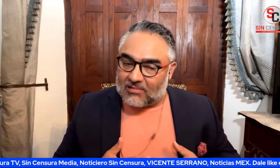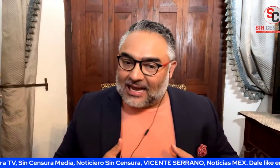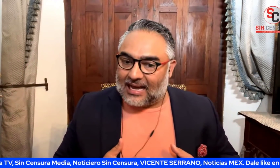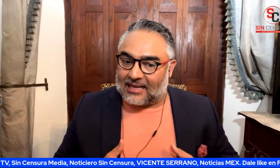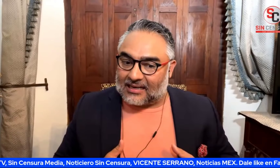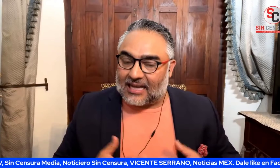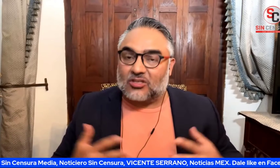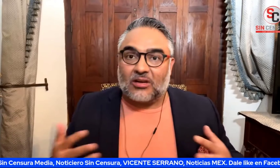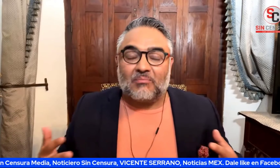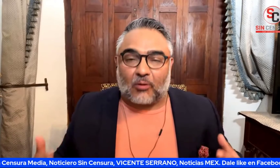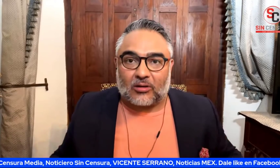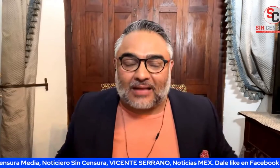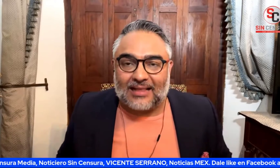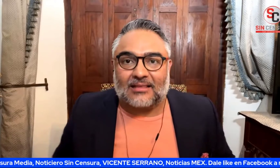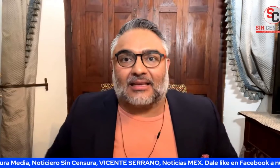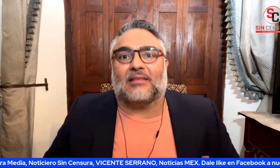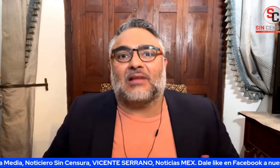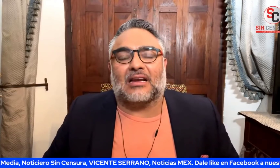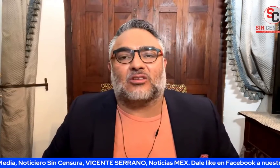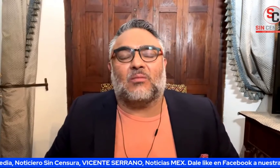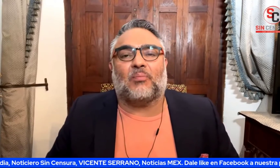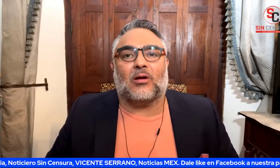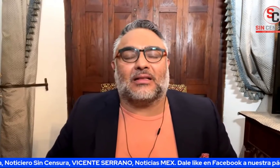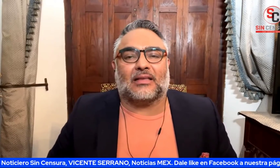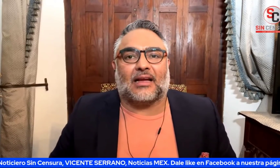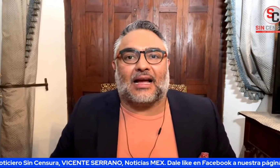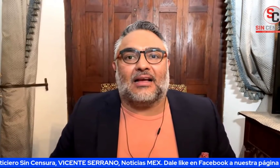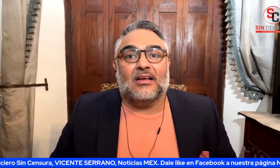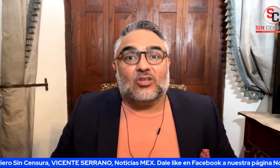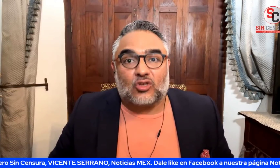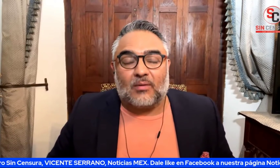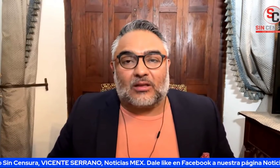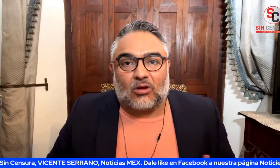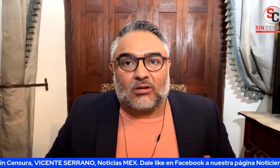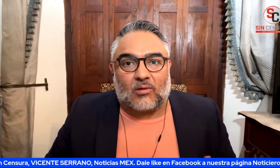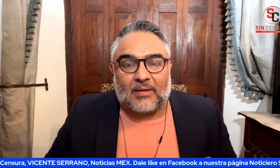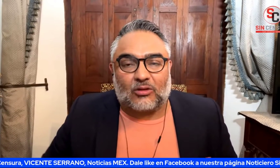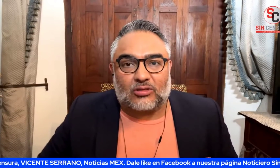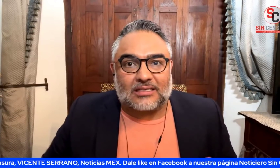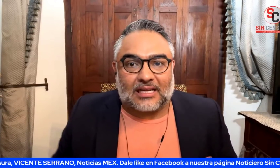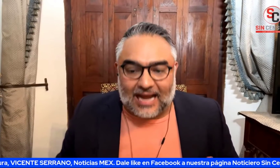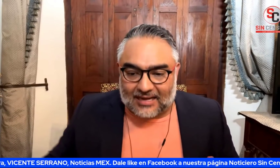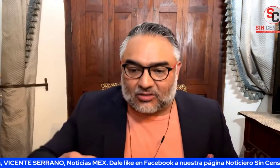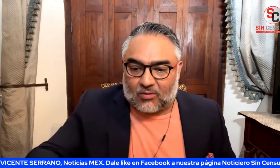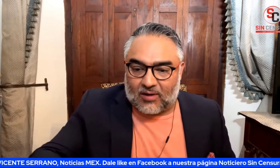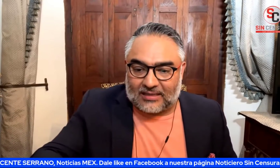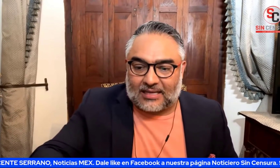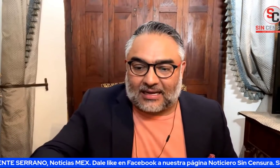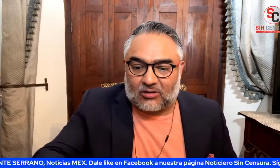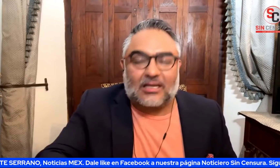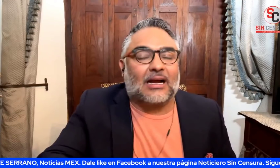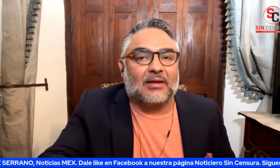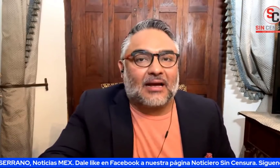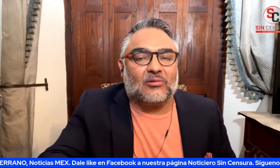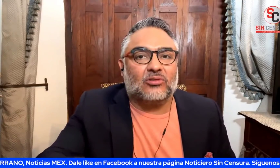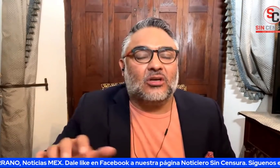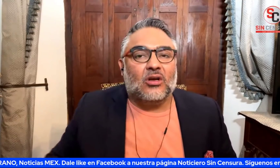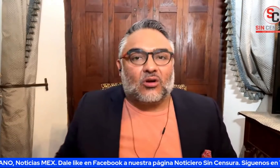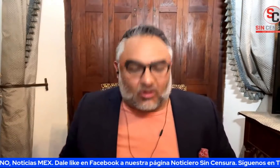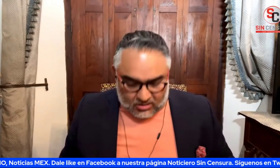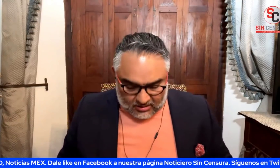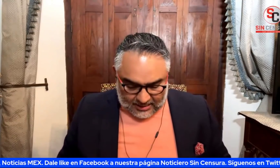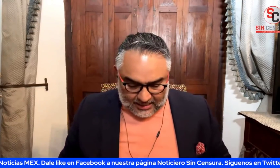genera una reacción importante, una reacción política, sobre todo en momentos estelares como este al que nos